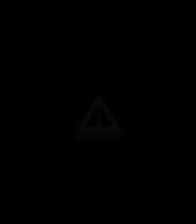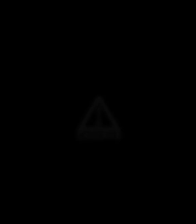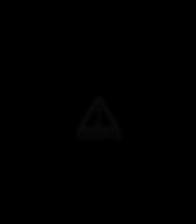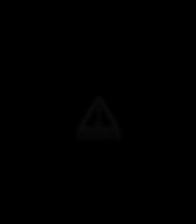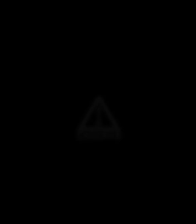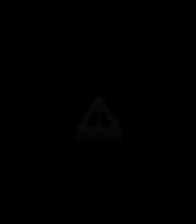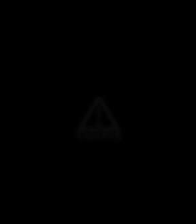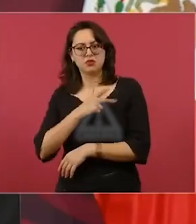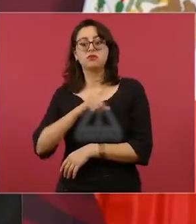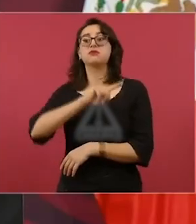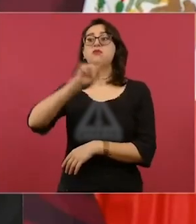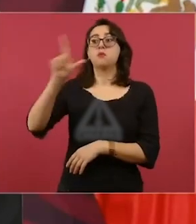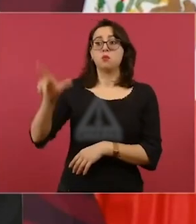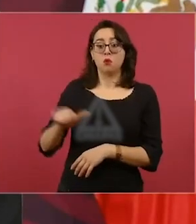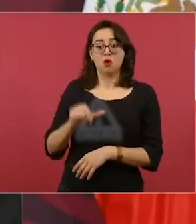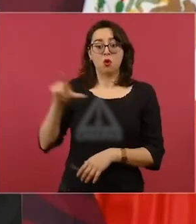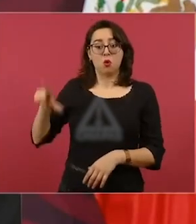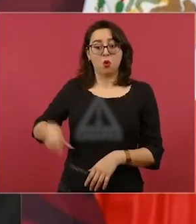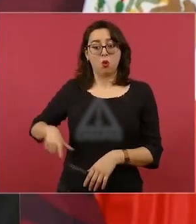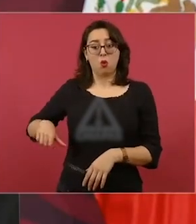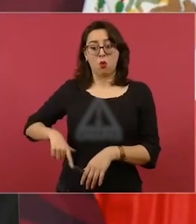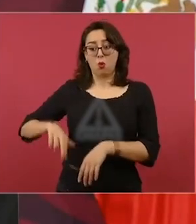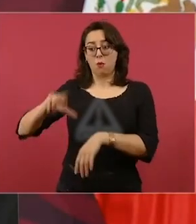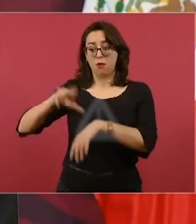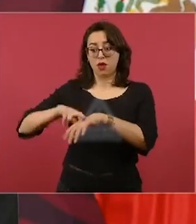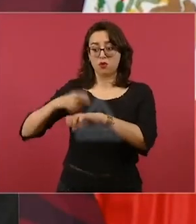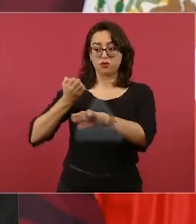desconocimiento sobre el tema. Pero no tenemos